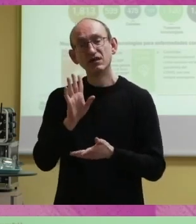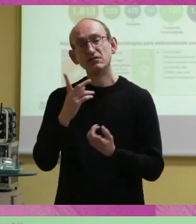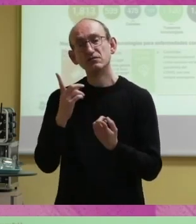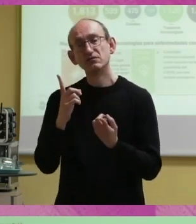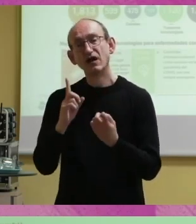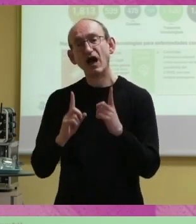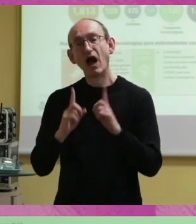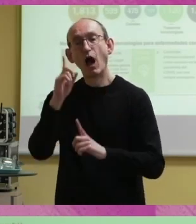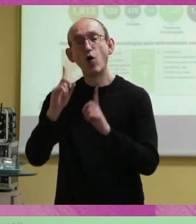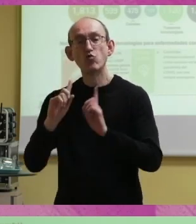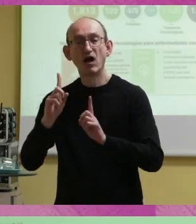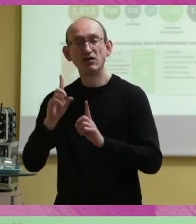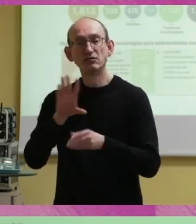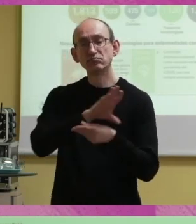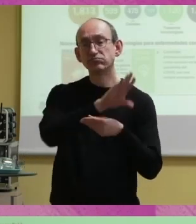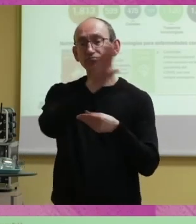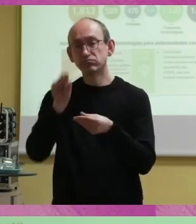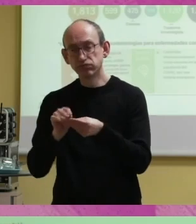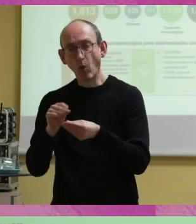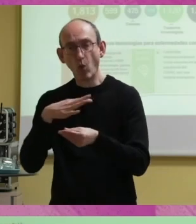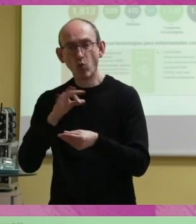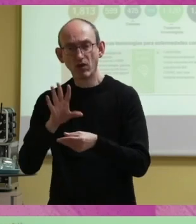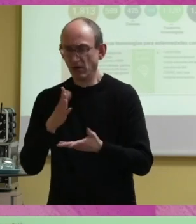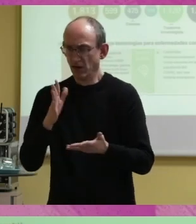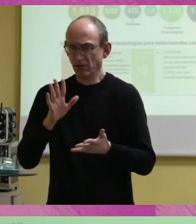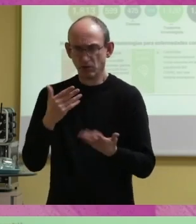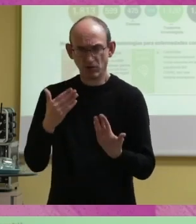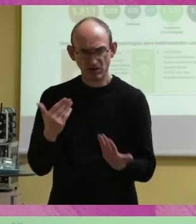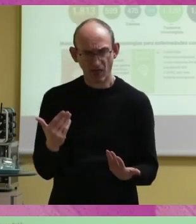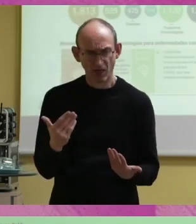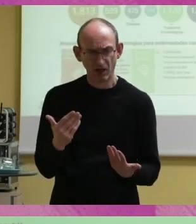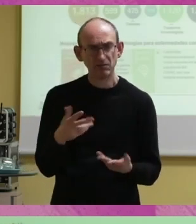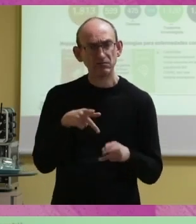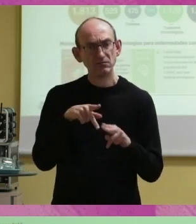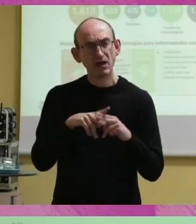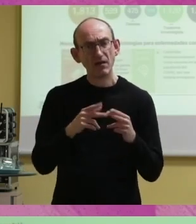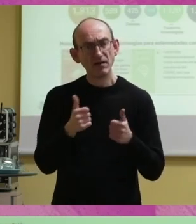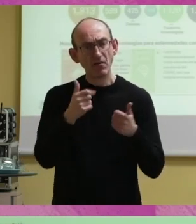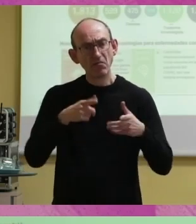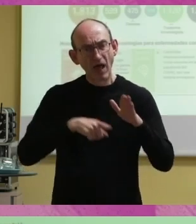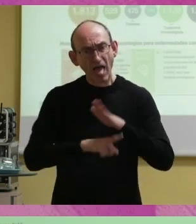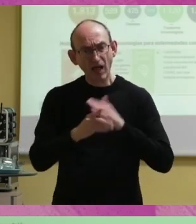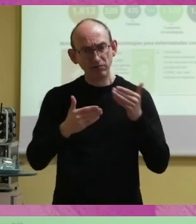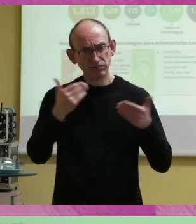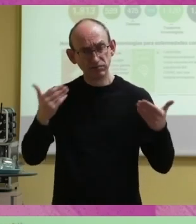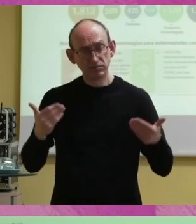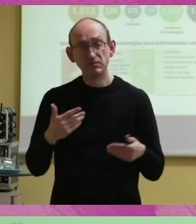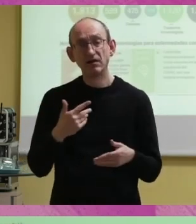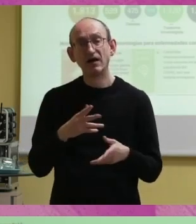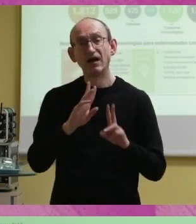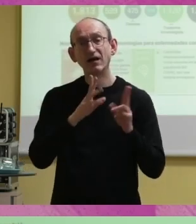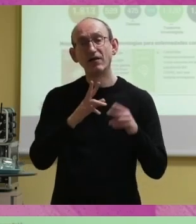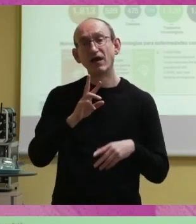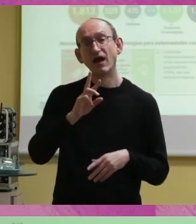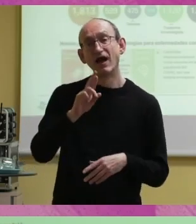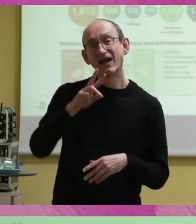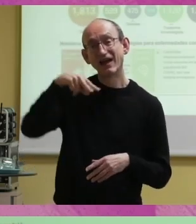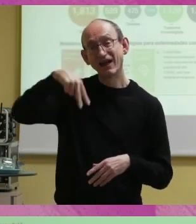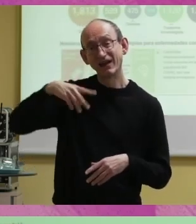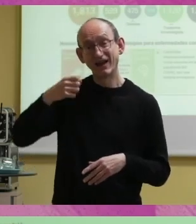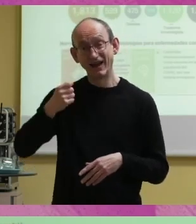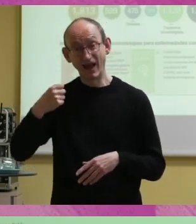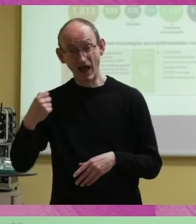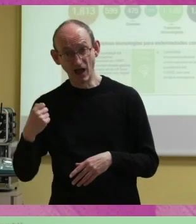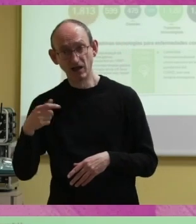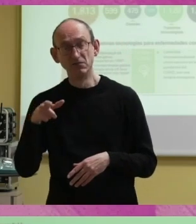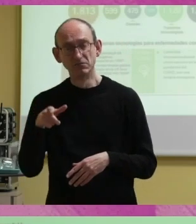algunos casos concretos. Pero no pasa nada, vamos a desarrollar más herramientas. Actualmente la terapia en RNA, por ejemplo, es una